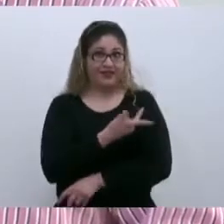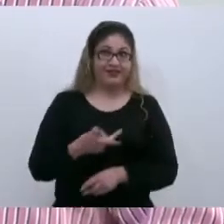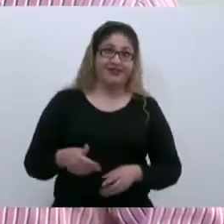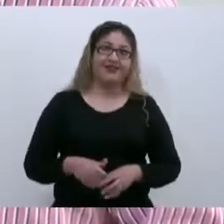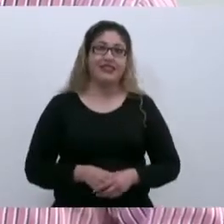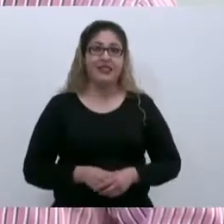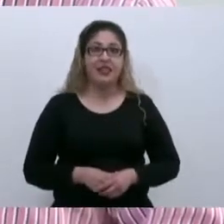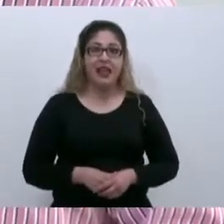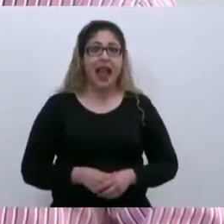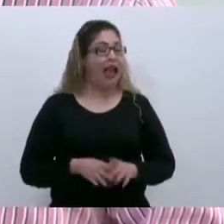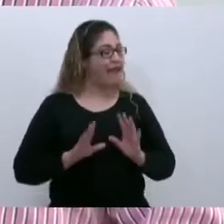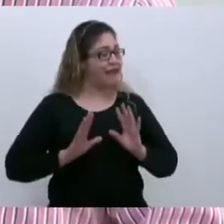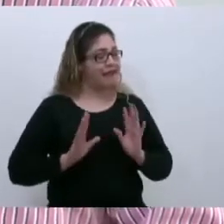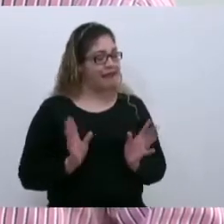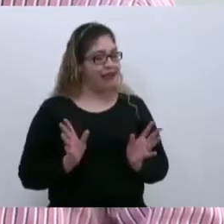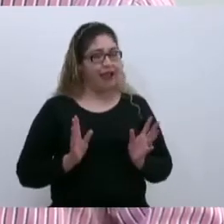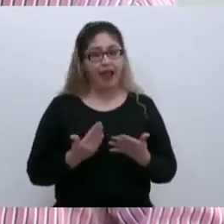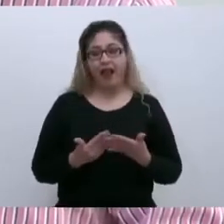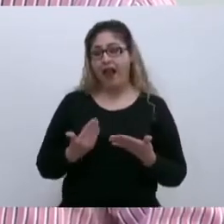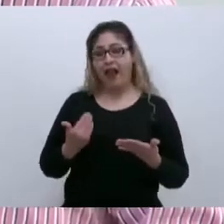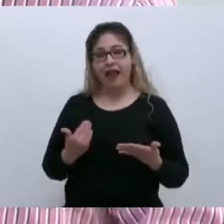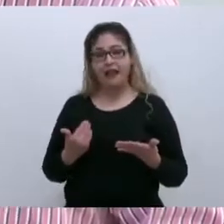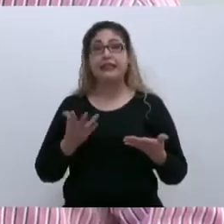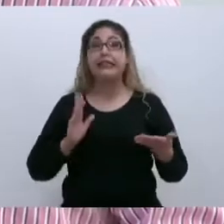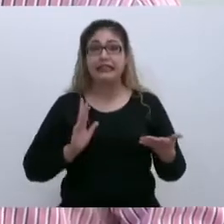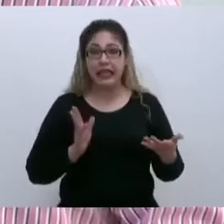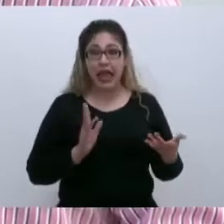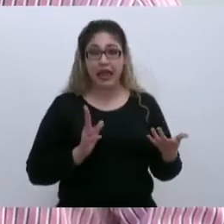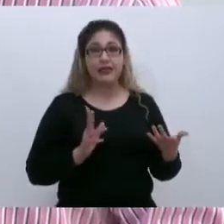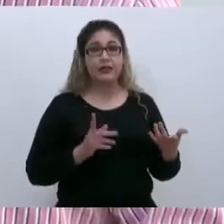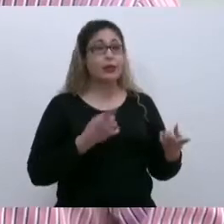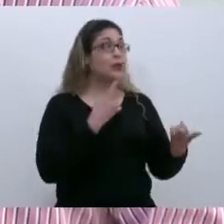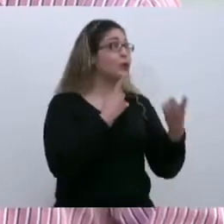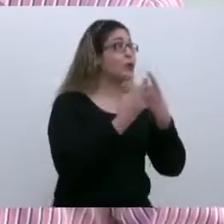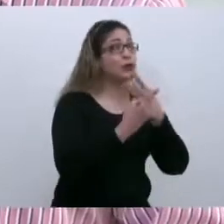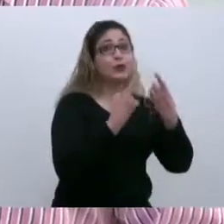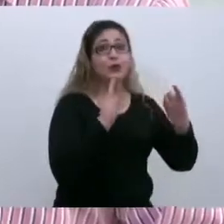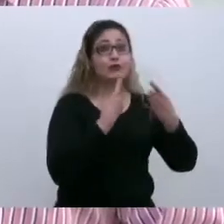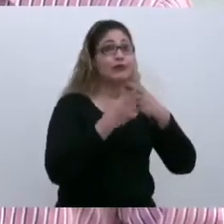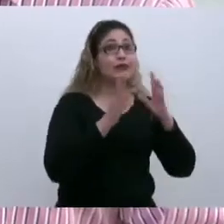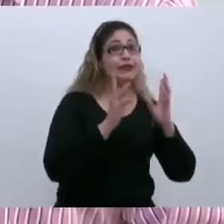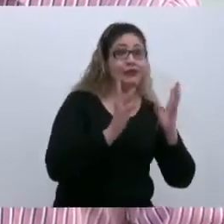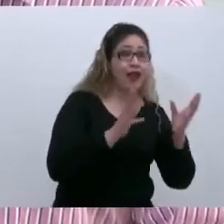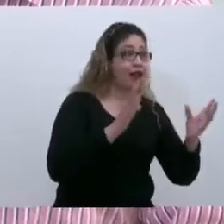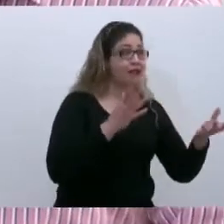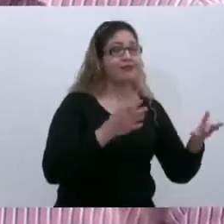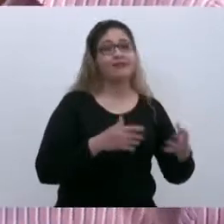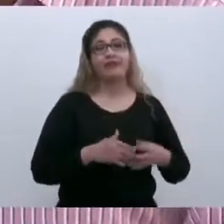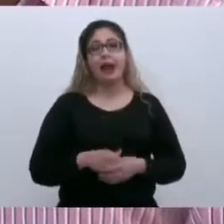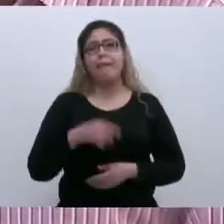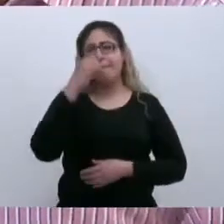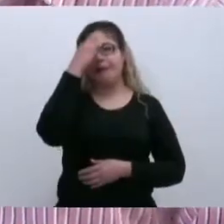Ya se han contratado vacunas para